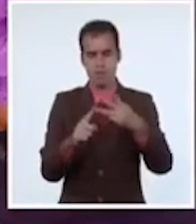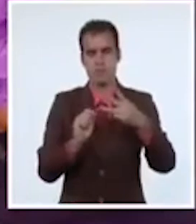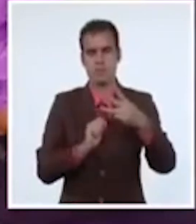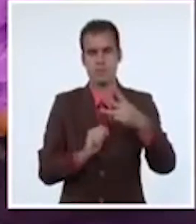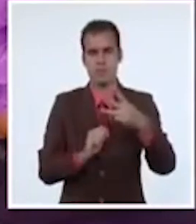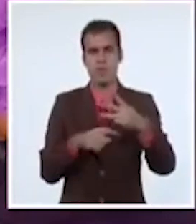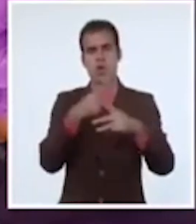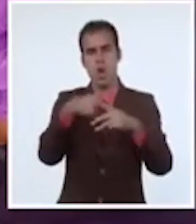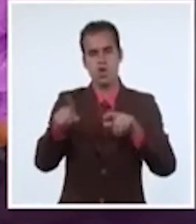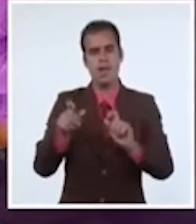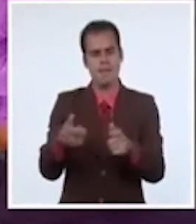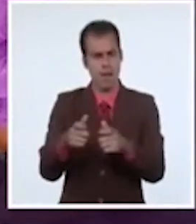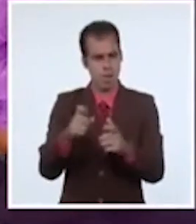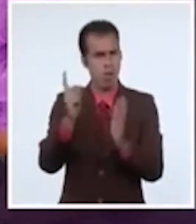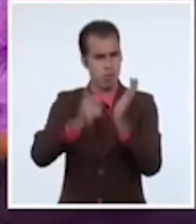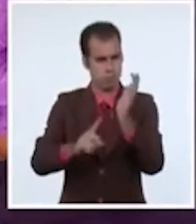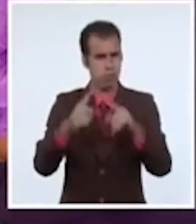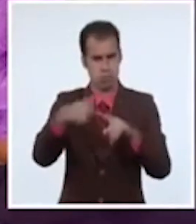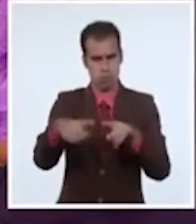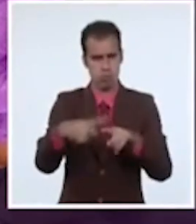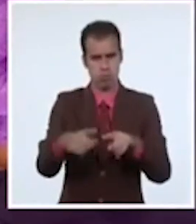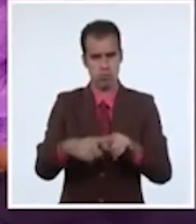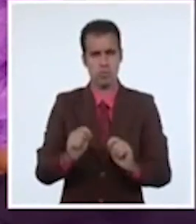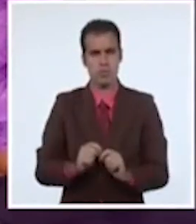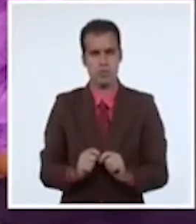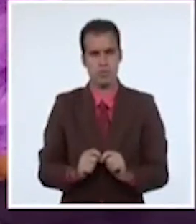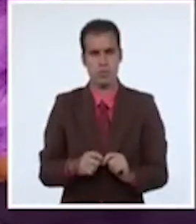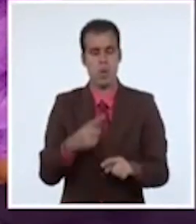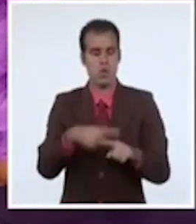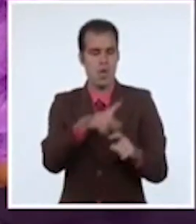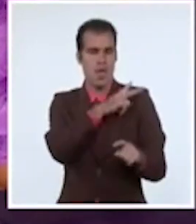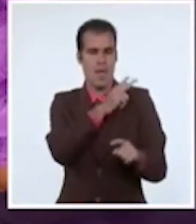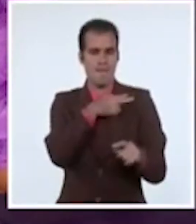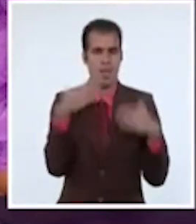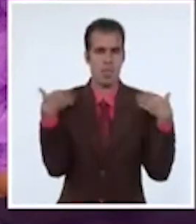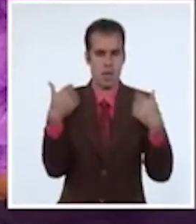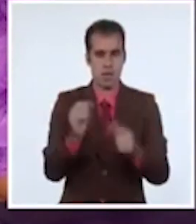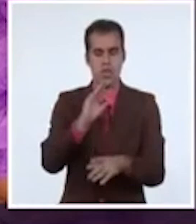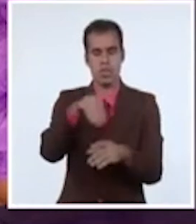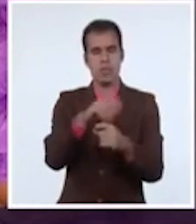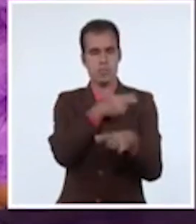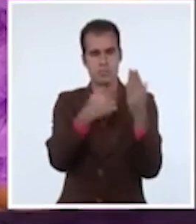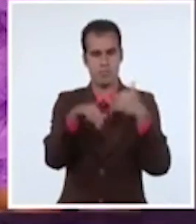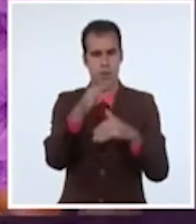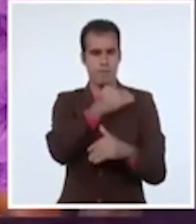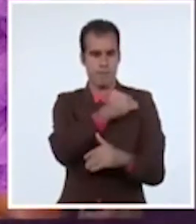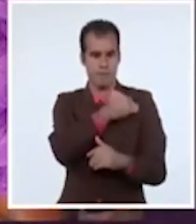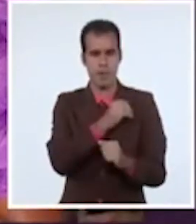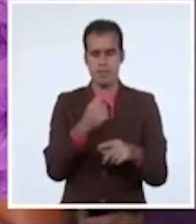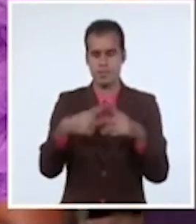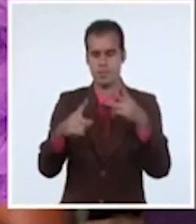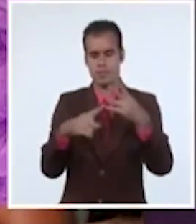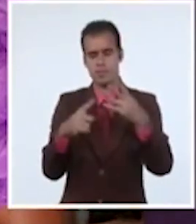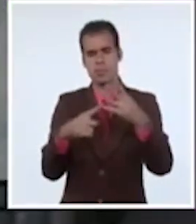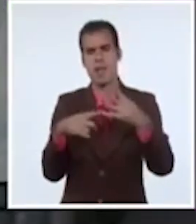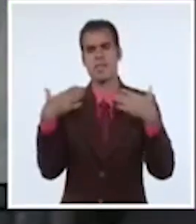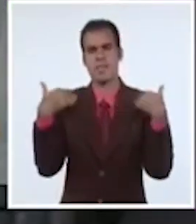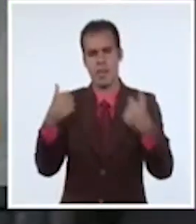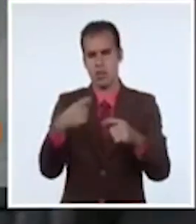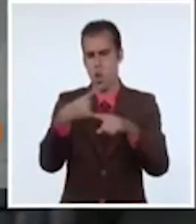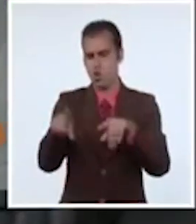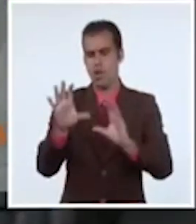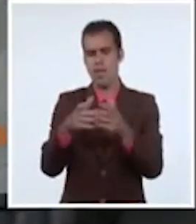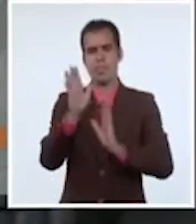equipos radioelectrónicos de brigada, jefe de dirección del MINFAR, director del Colegio de Defensa Nacional, entre